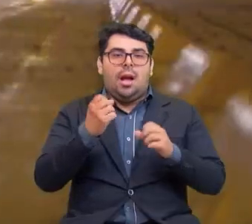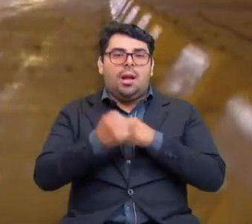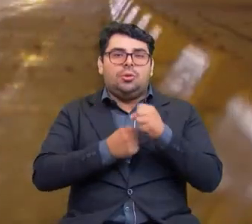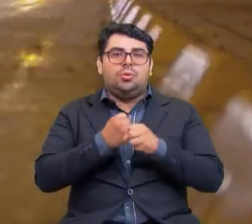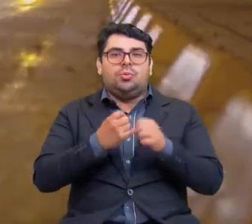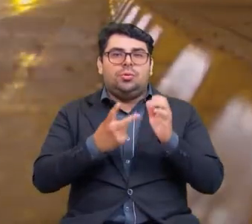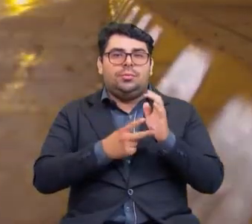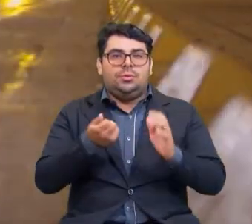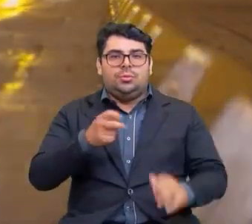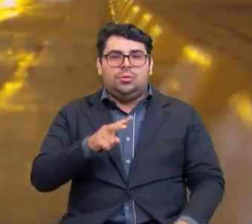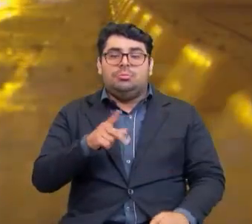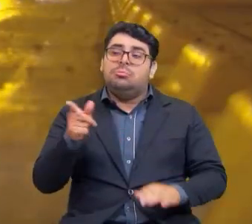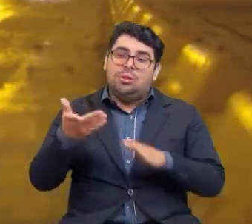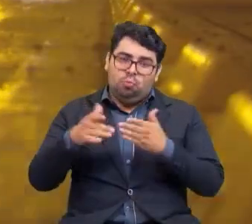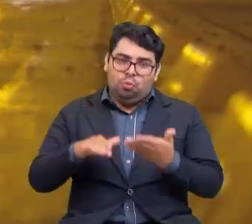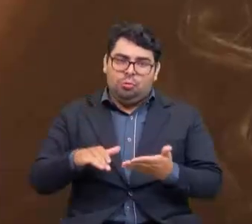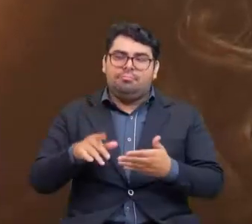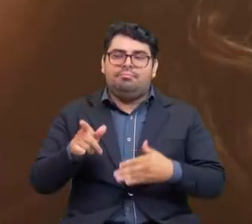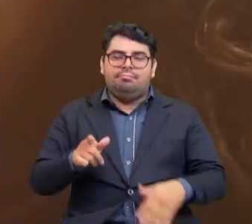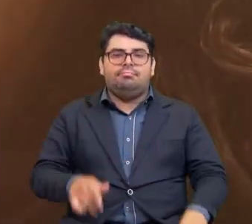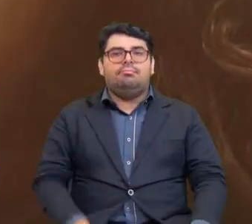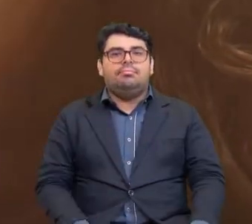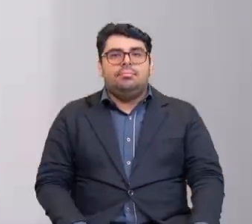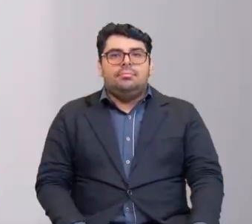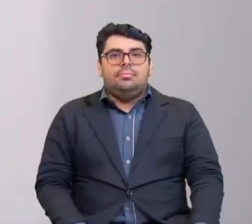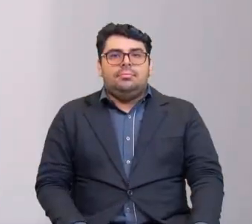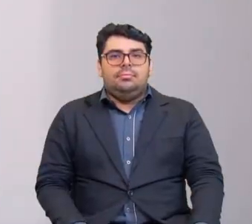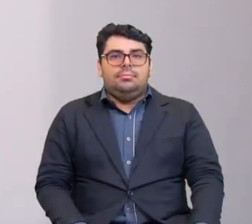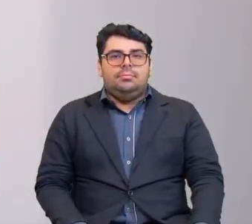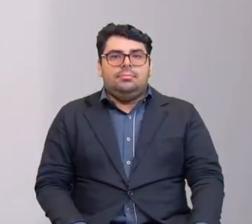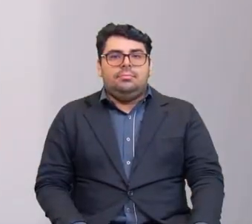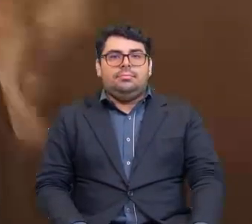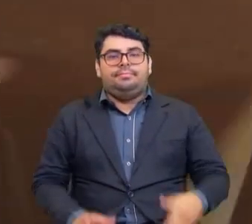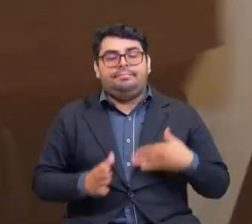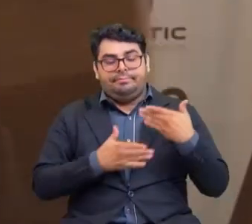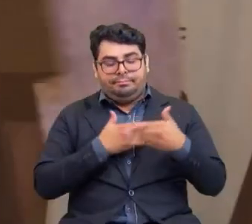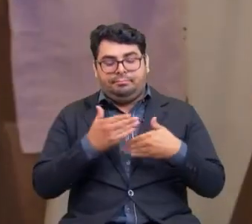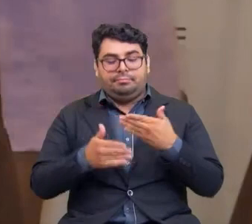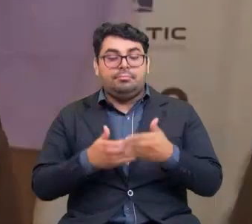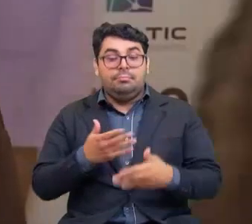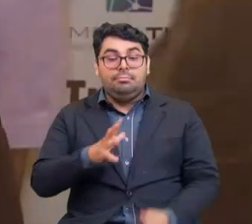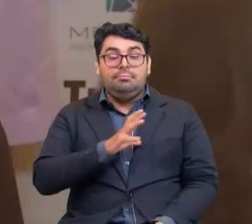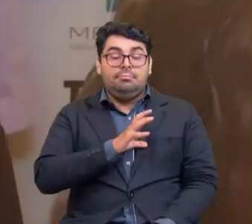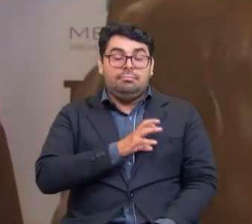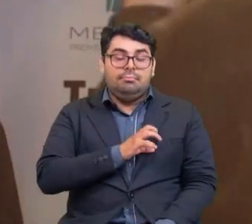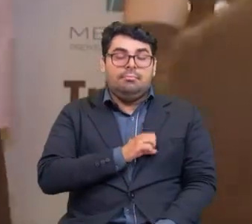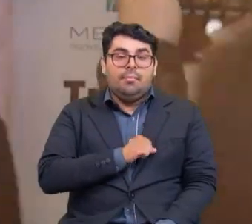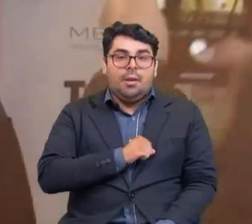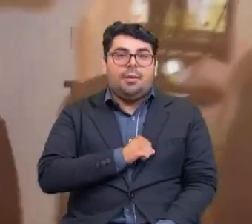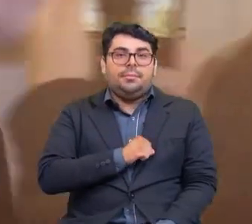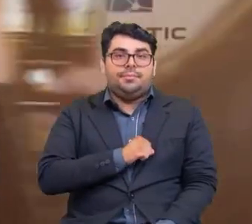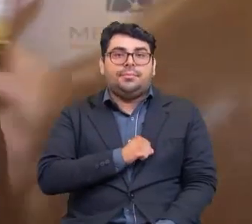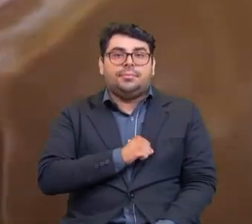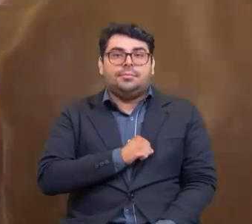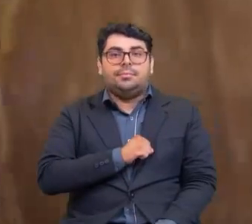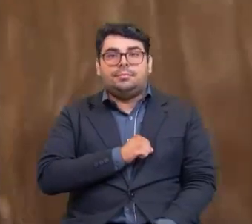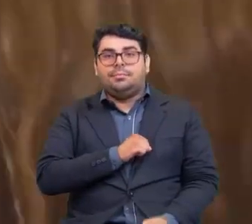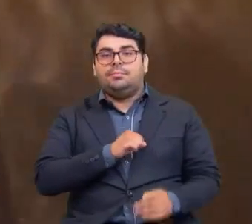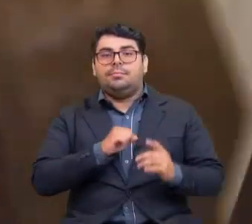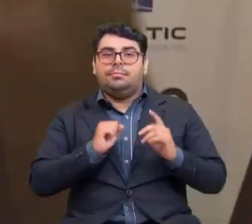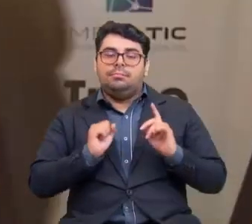la batalla en el hospital. Fue un proceso muy doloroso, muy, muy doloroso, pero al mismo tiempo